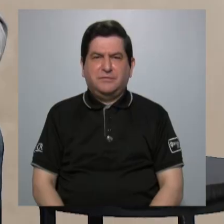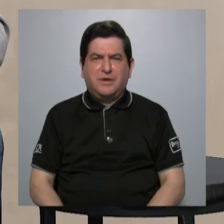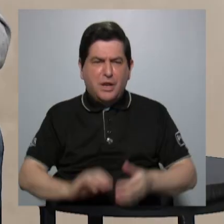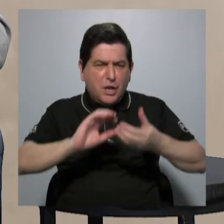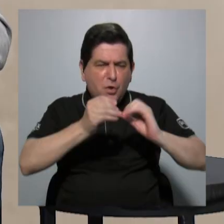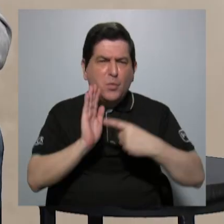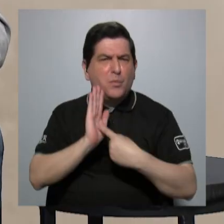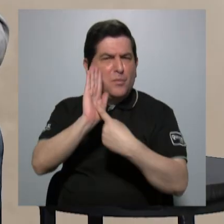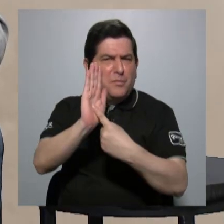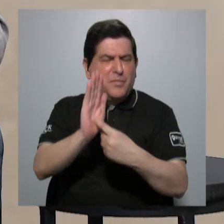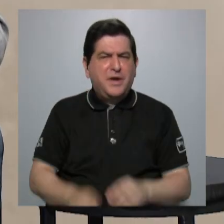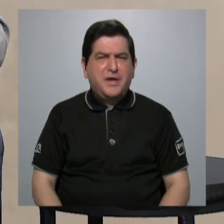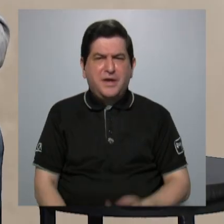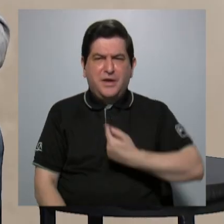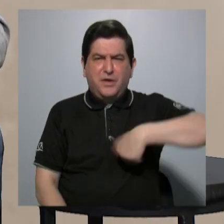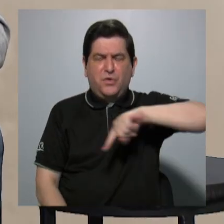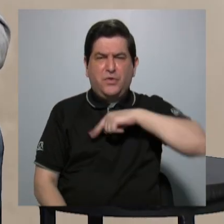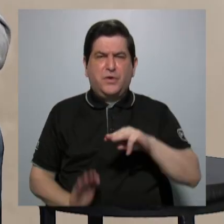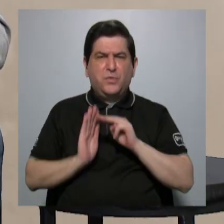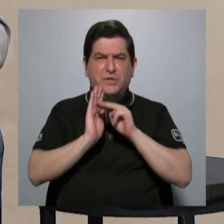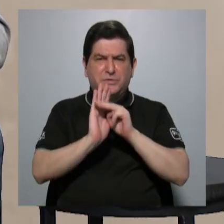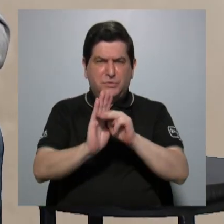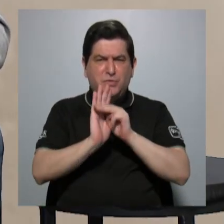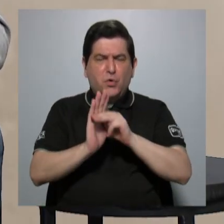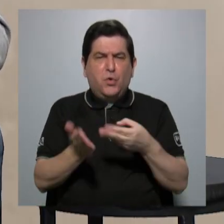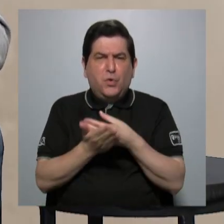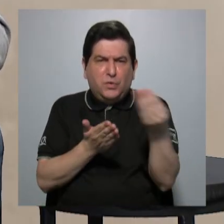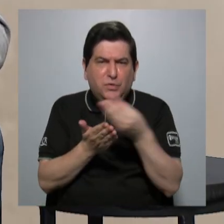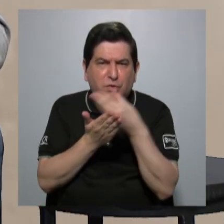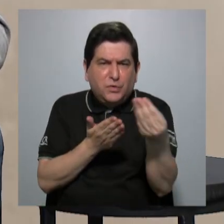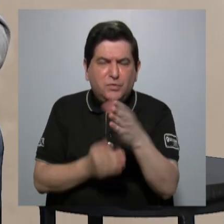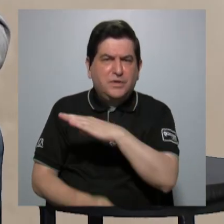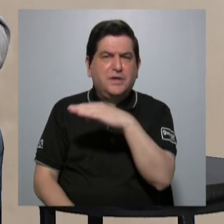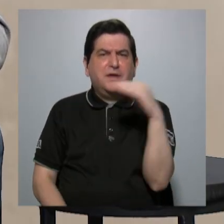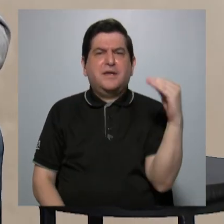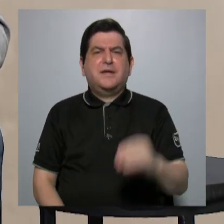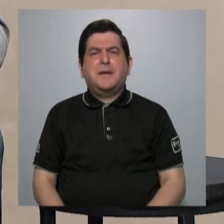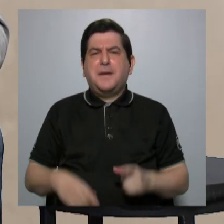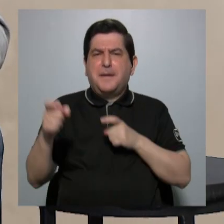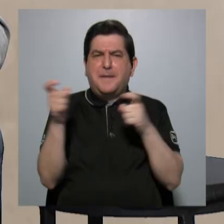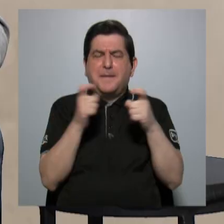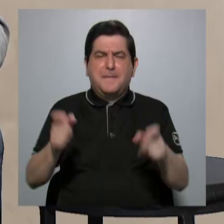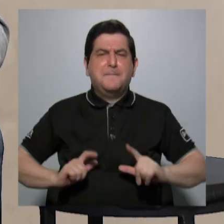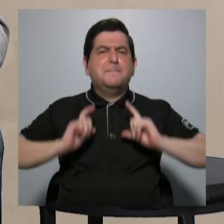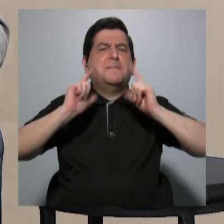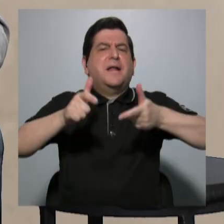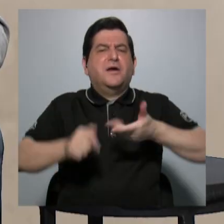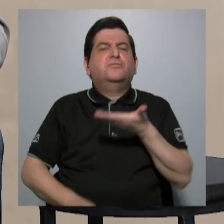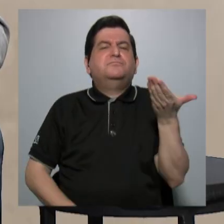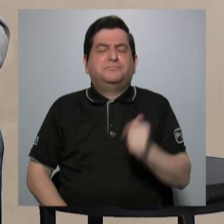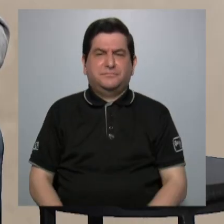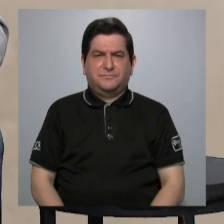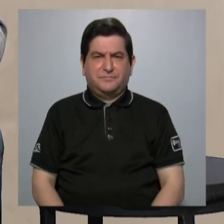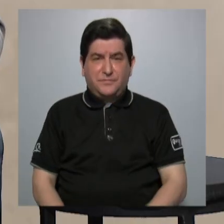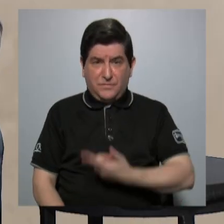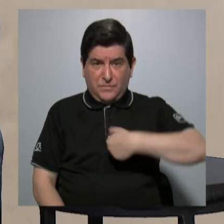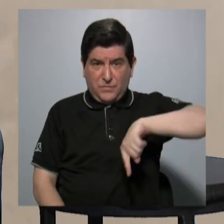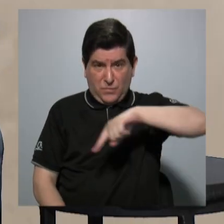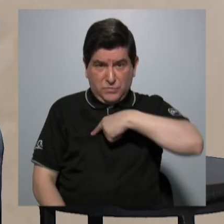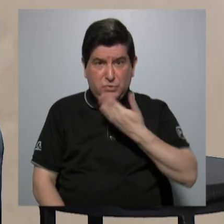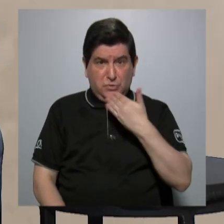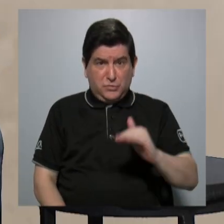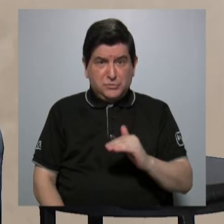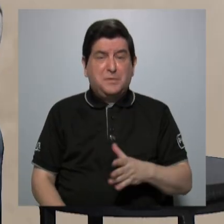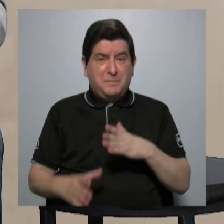¿Qué nos dice esta cifra con respecto a nuestro modelo de consumo y de manejo de desechos. Sí, Estamos haciendo muy mal